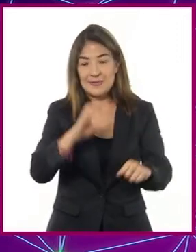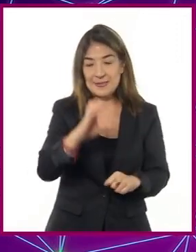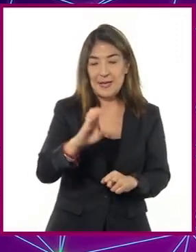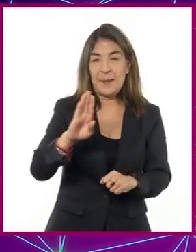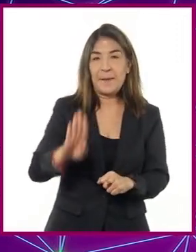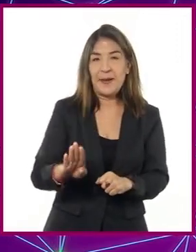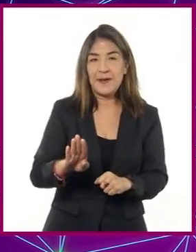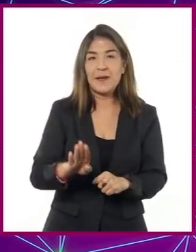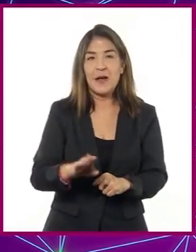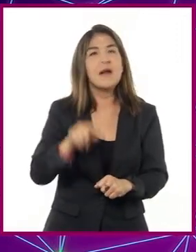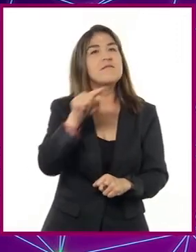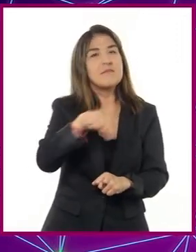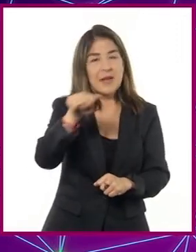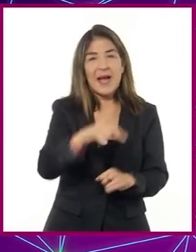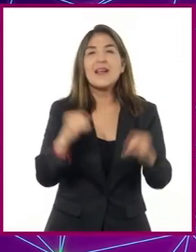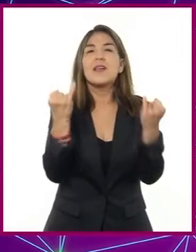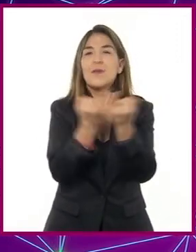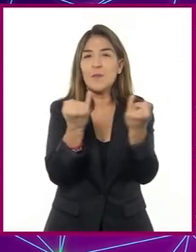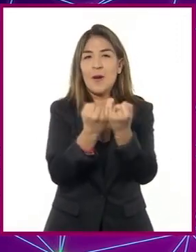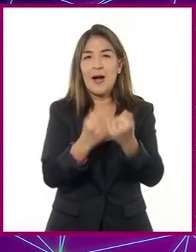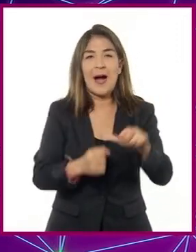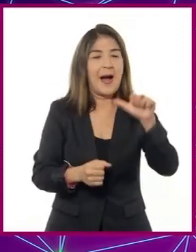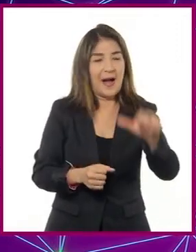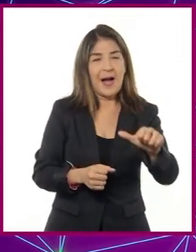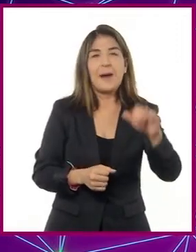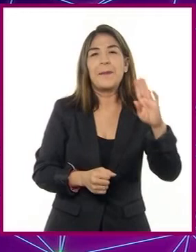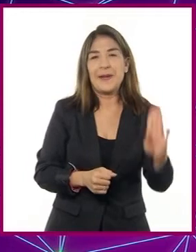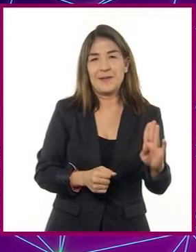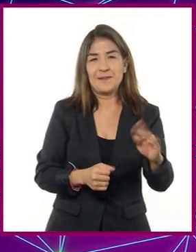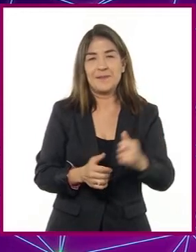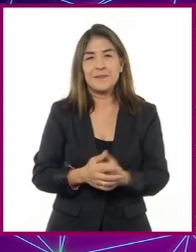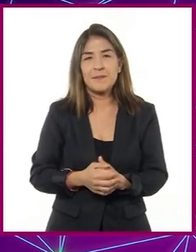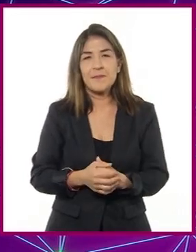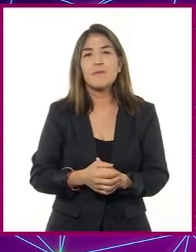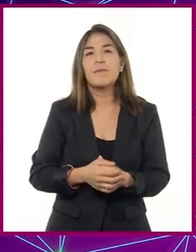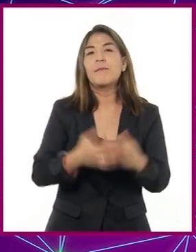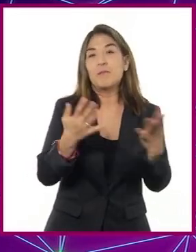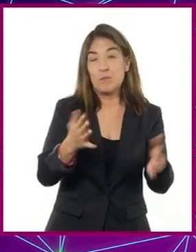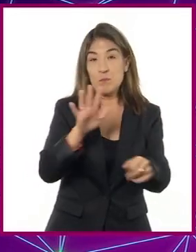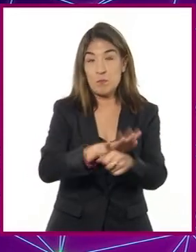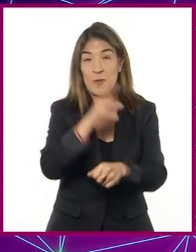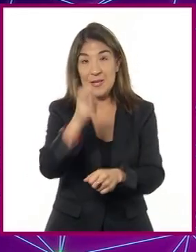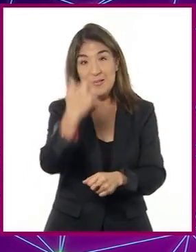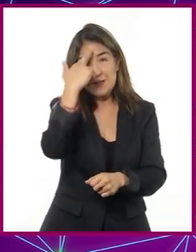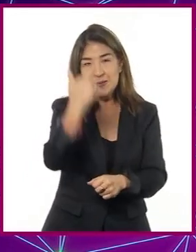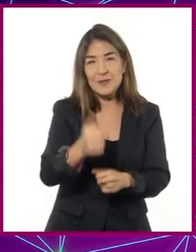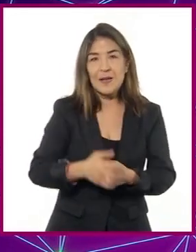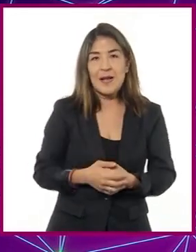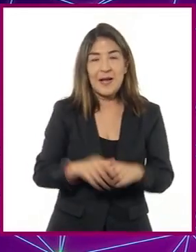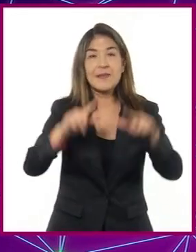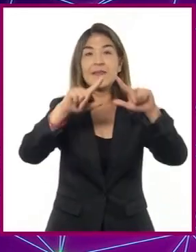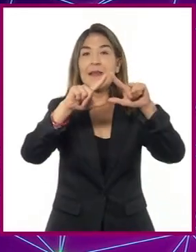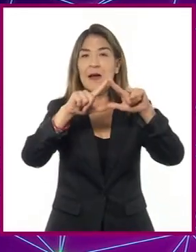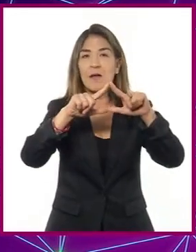CB es igual a AB. Por consiguiente, el